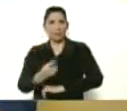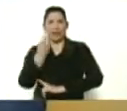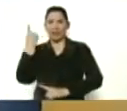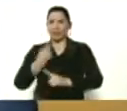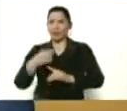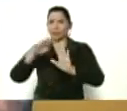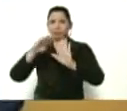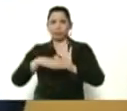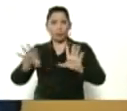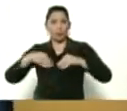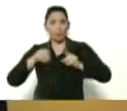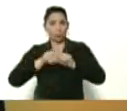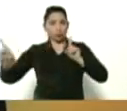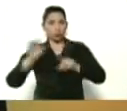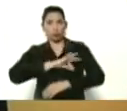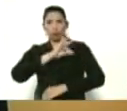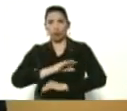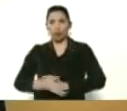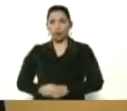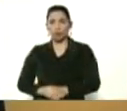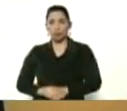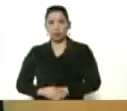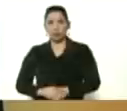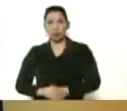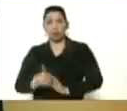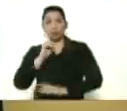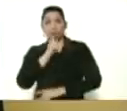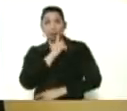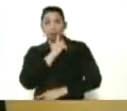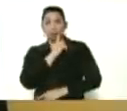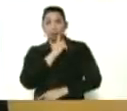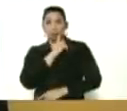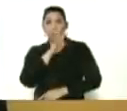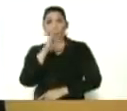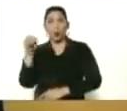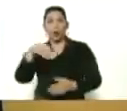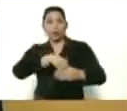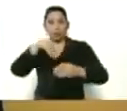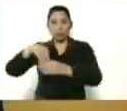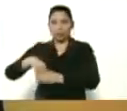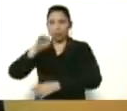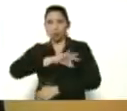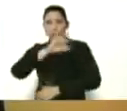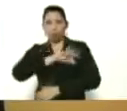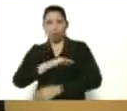es el distanciamiento social, lo que aquí hemos llamado una cuarentena social,